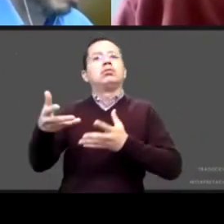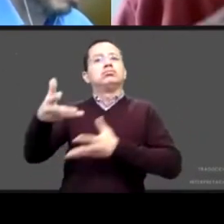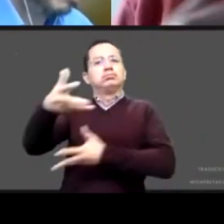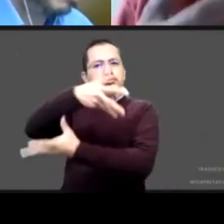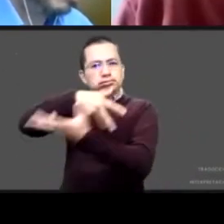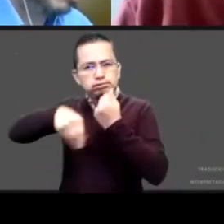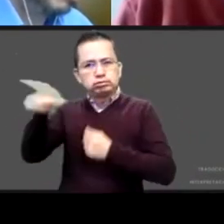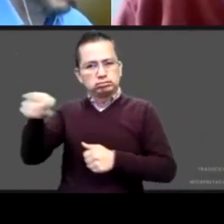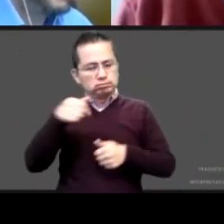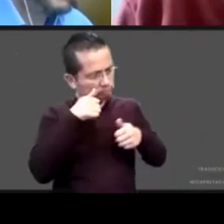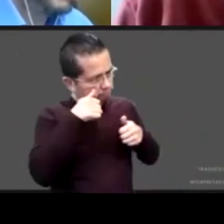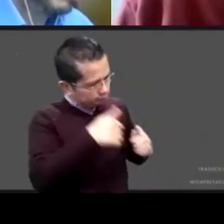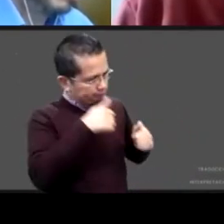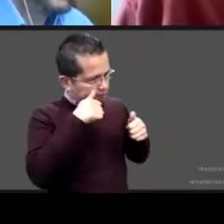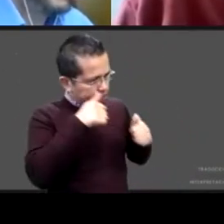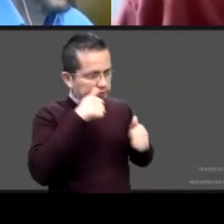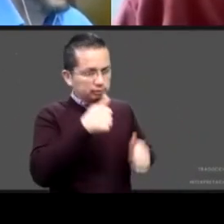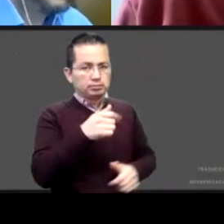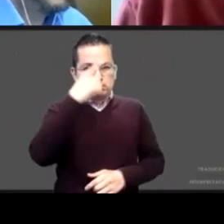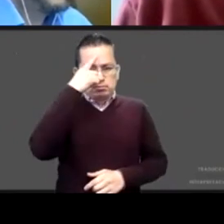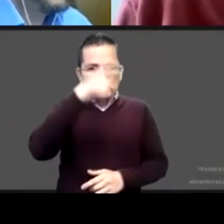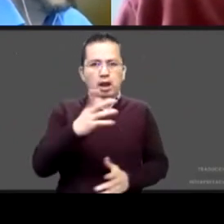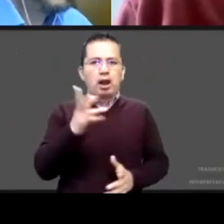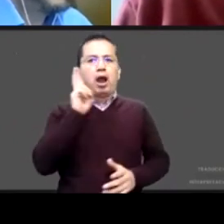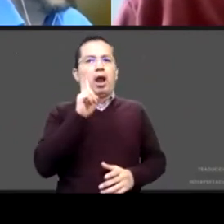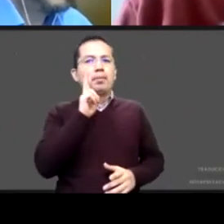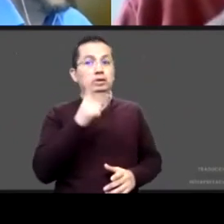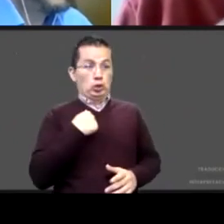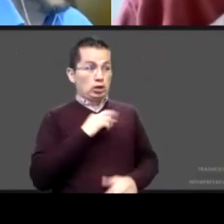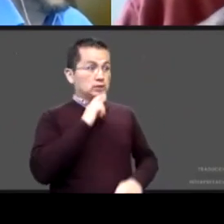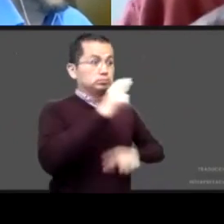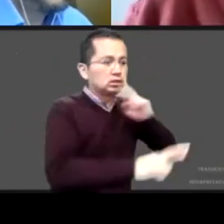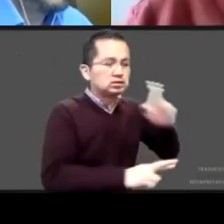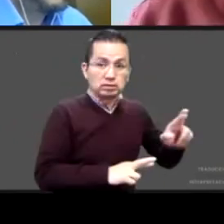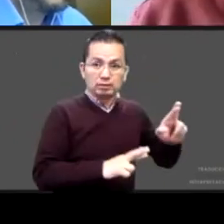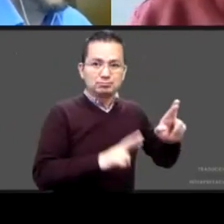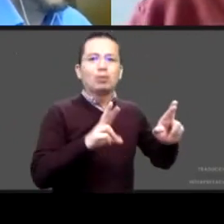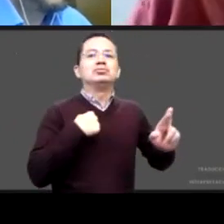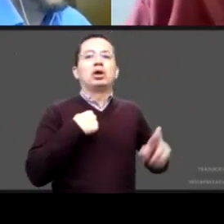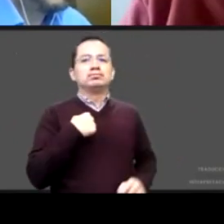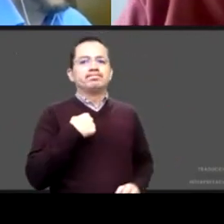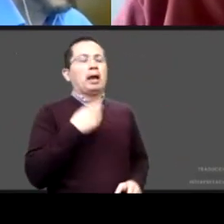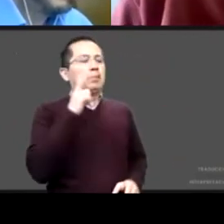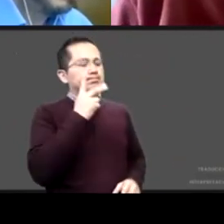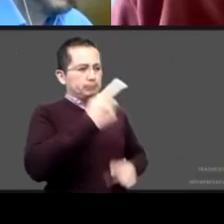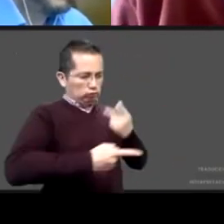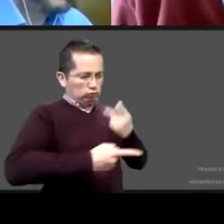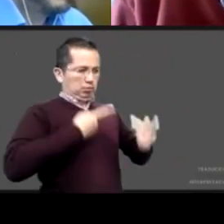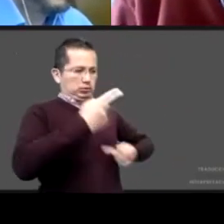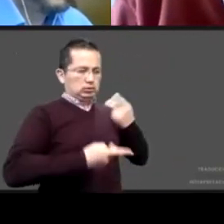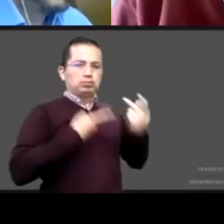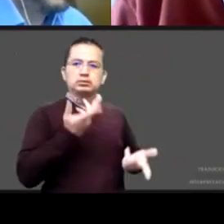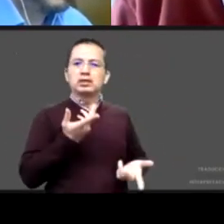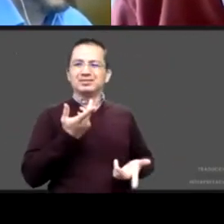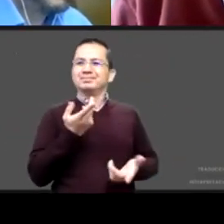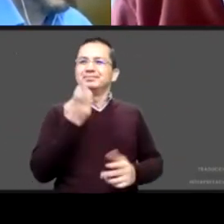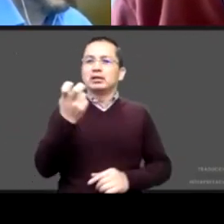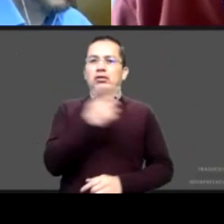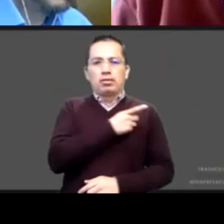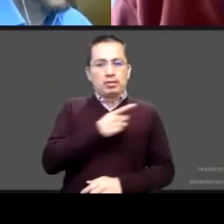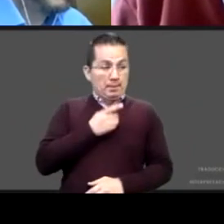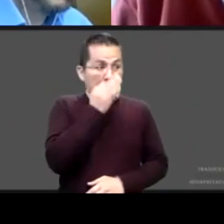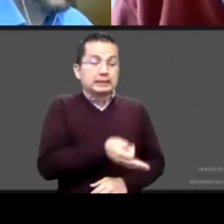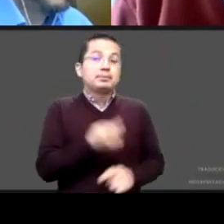a preguntarse más que a responderse. Entonces creo que este tipo de actividades, esta posibilidad de